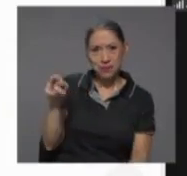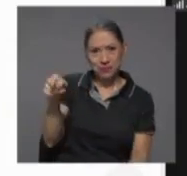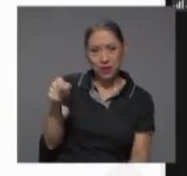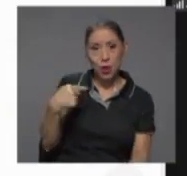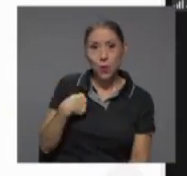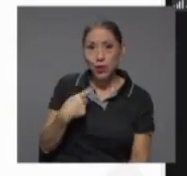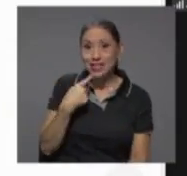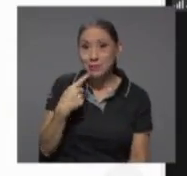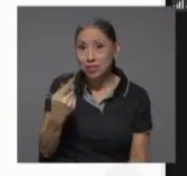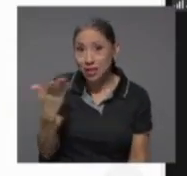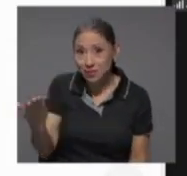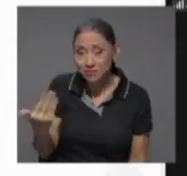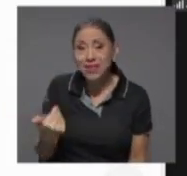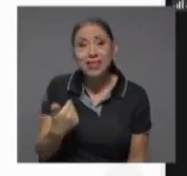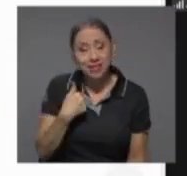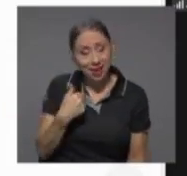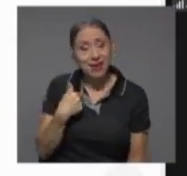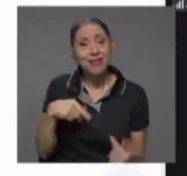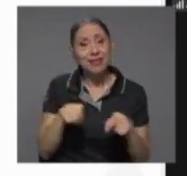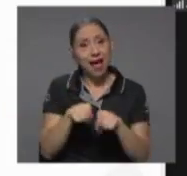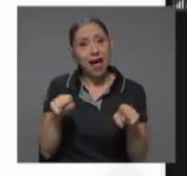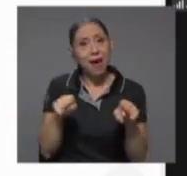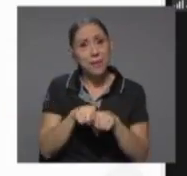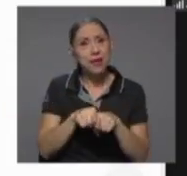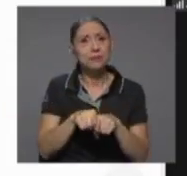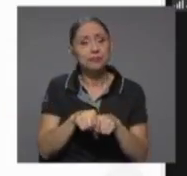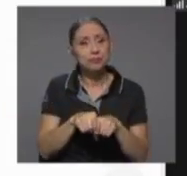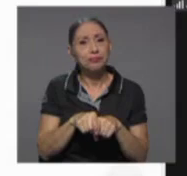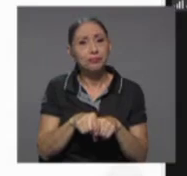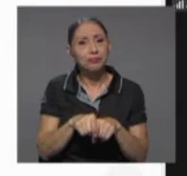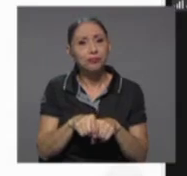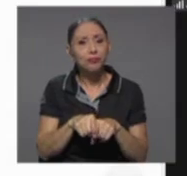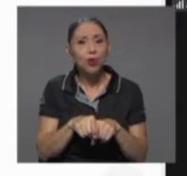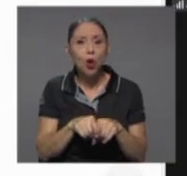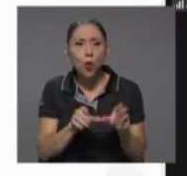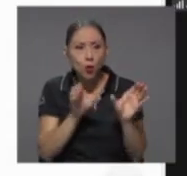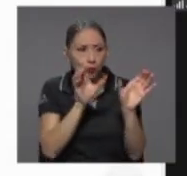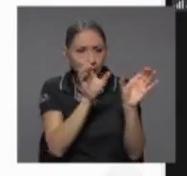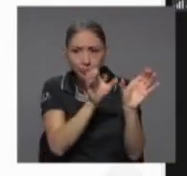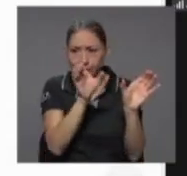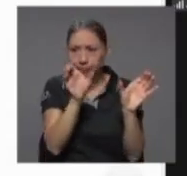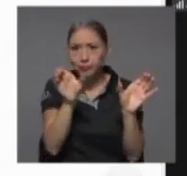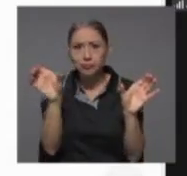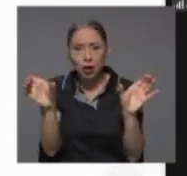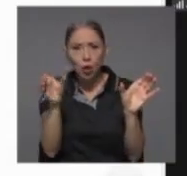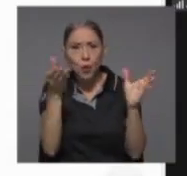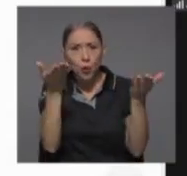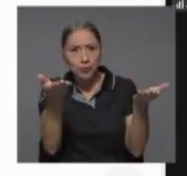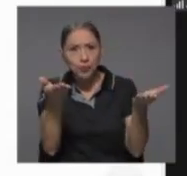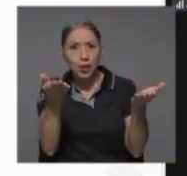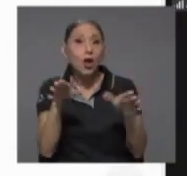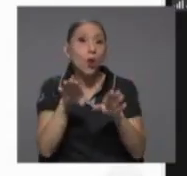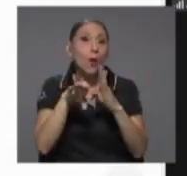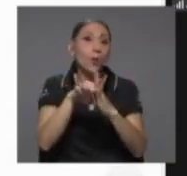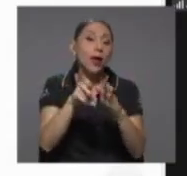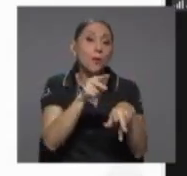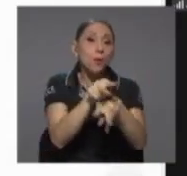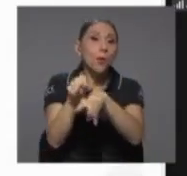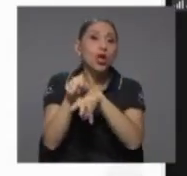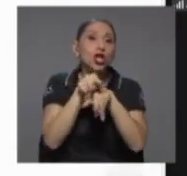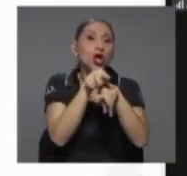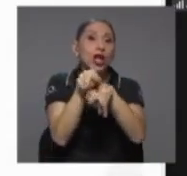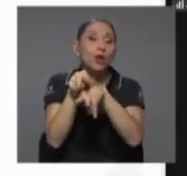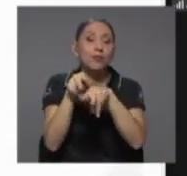mencioné, cuenta también con secciones como monitoreo en cifras, donde